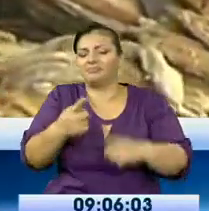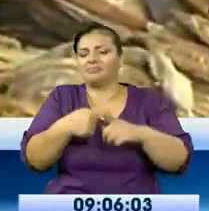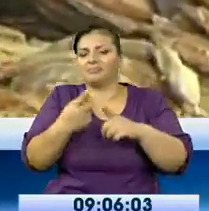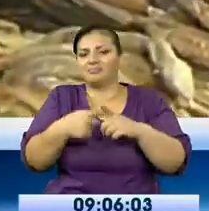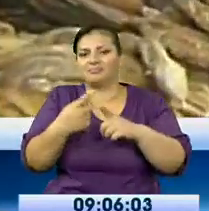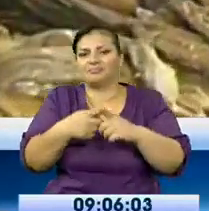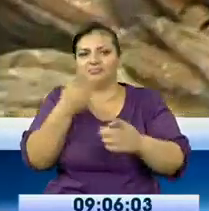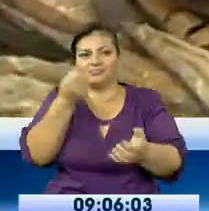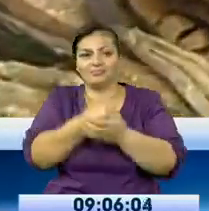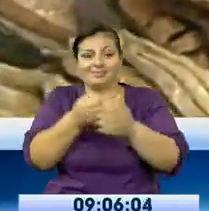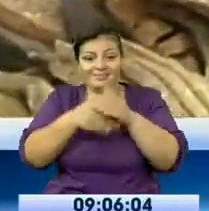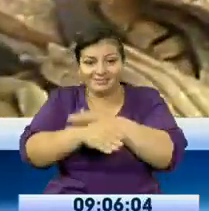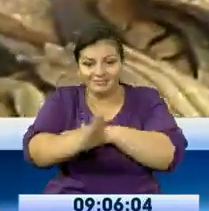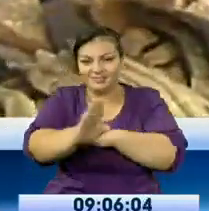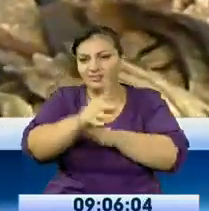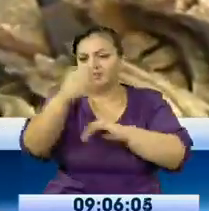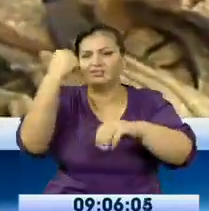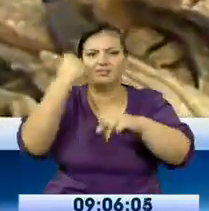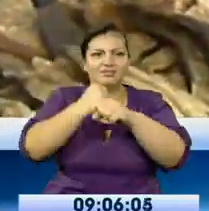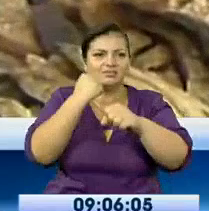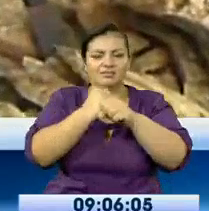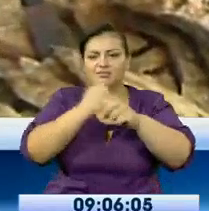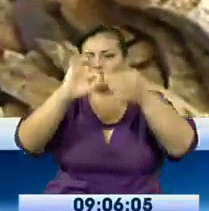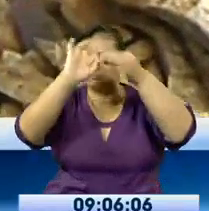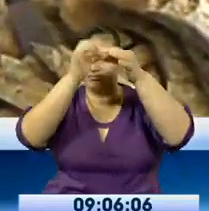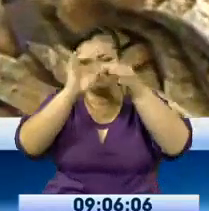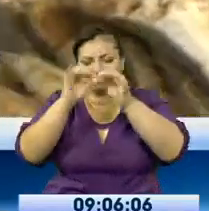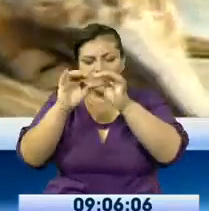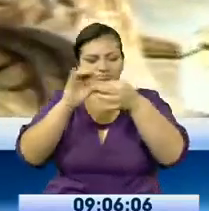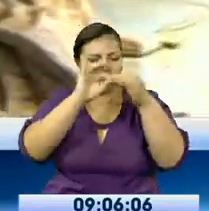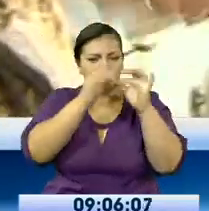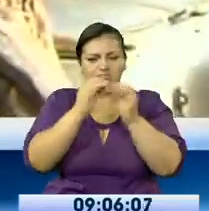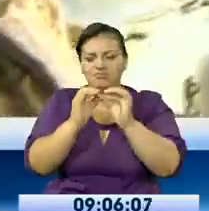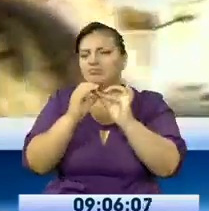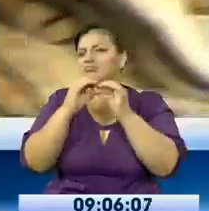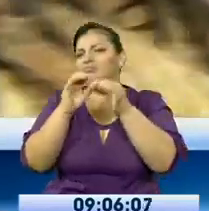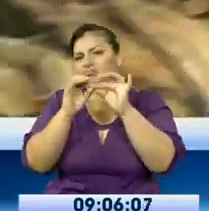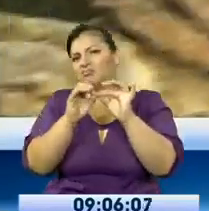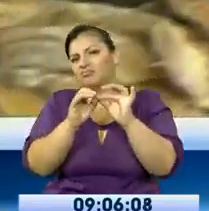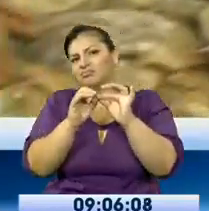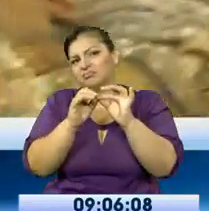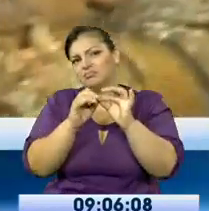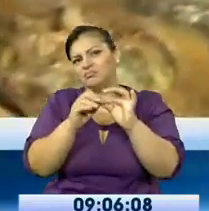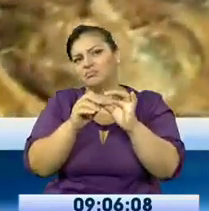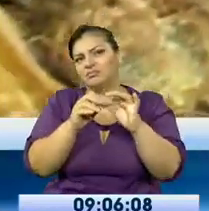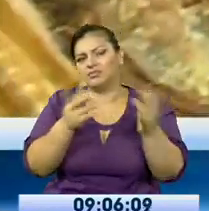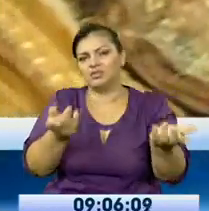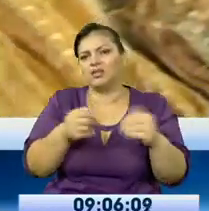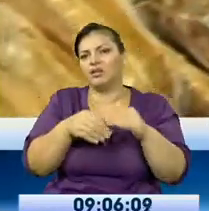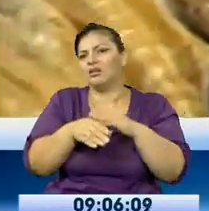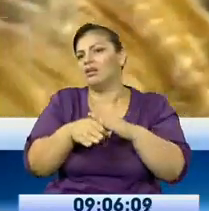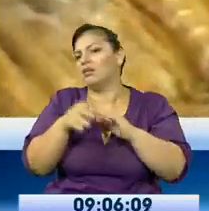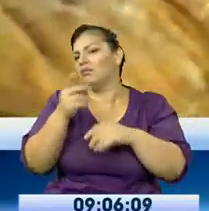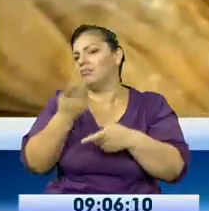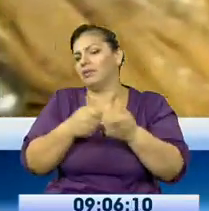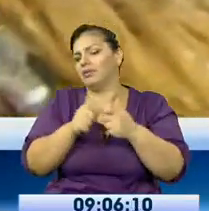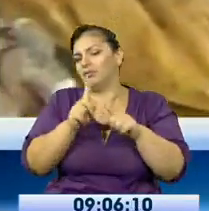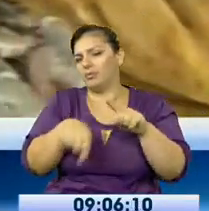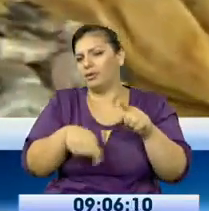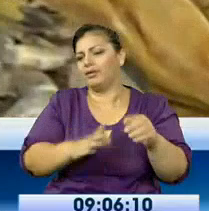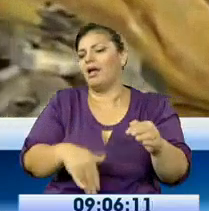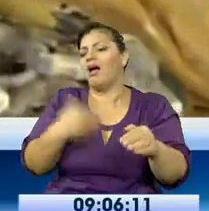mariscos también una parte se está haciendo un trabajo ahí hay mucho pescado Salado Qué bueno porque hay variedad para todas las